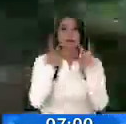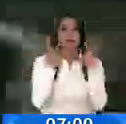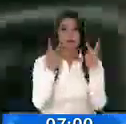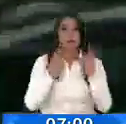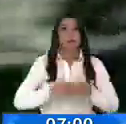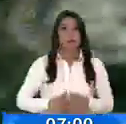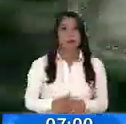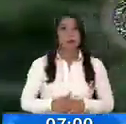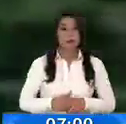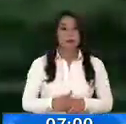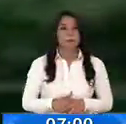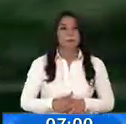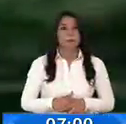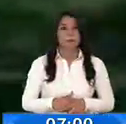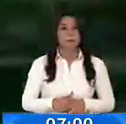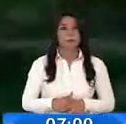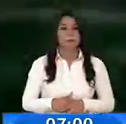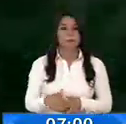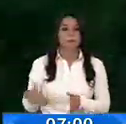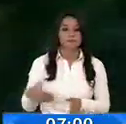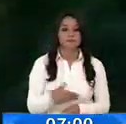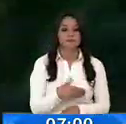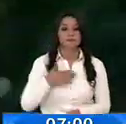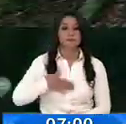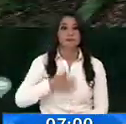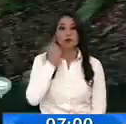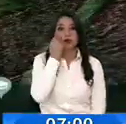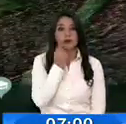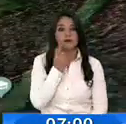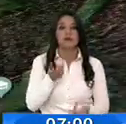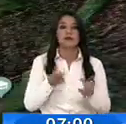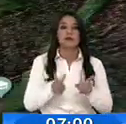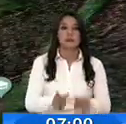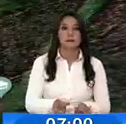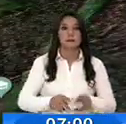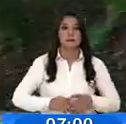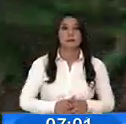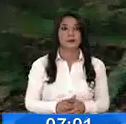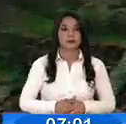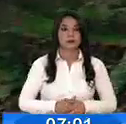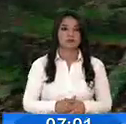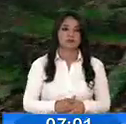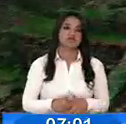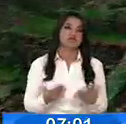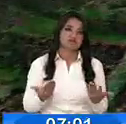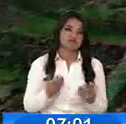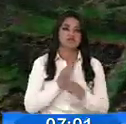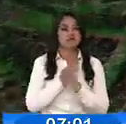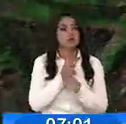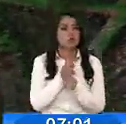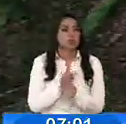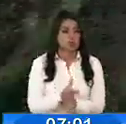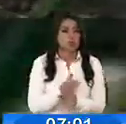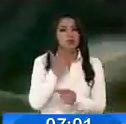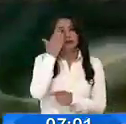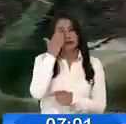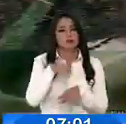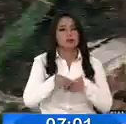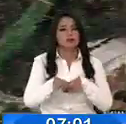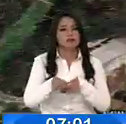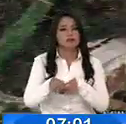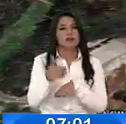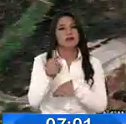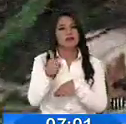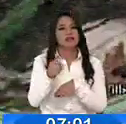en perspectiva si usted va por la simón bolívar tiene que tomar pues no la precaución pero tiene que saber que una demora de unos diez minutos